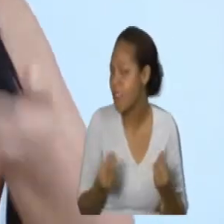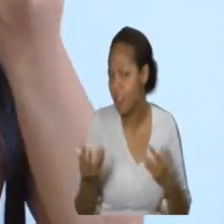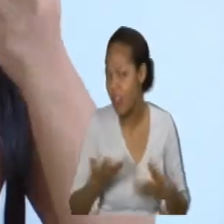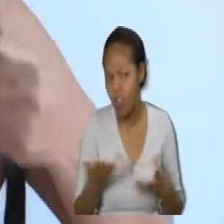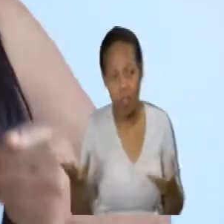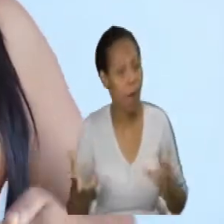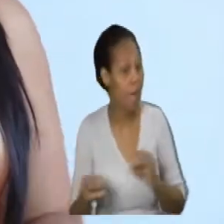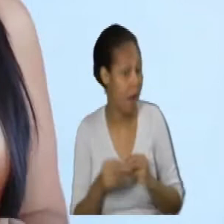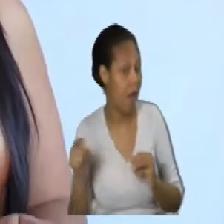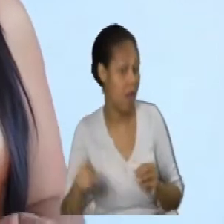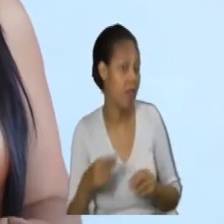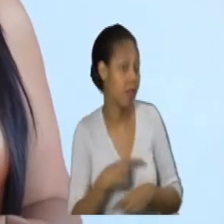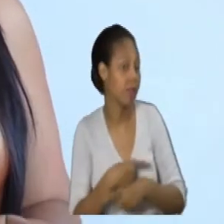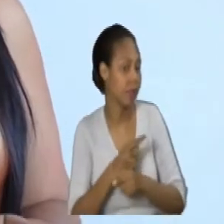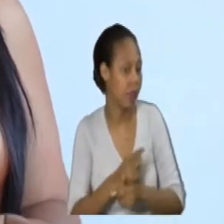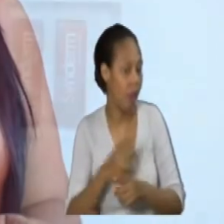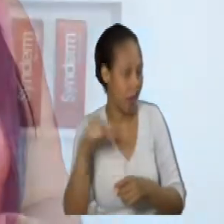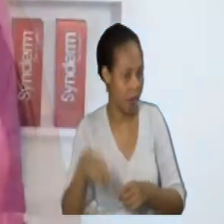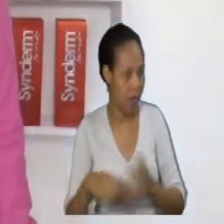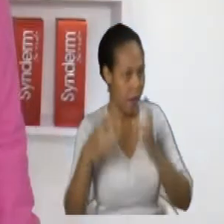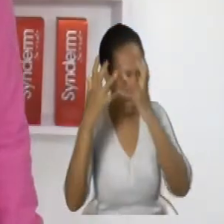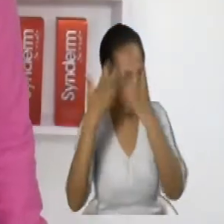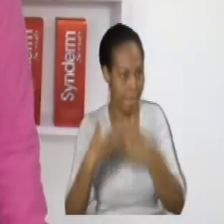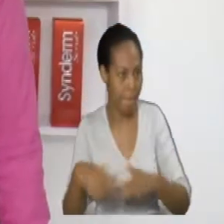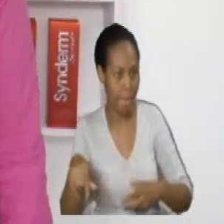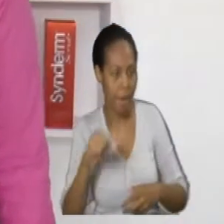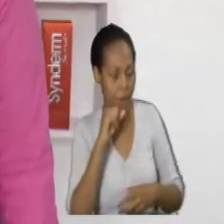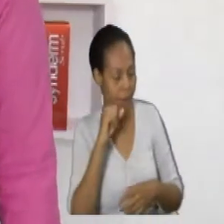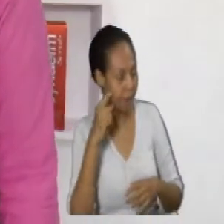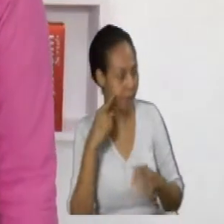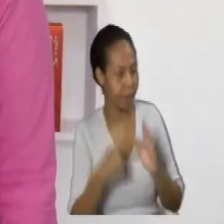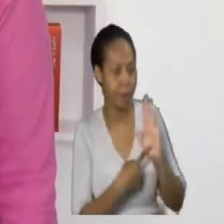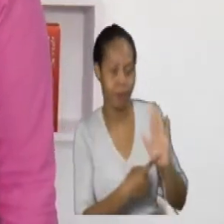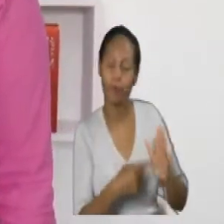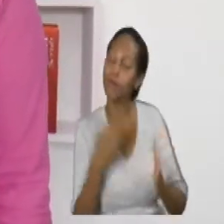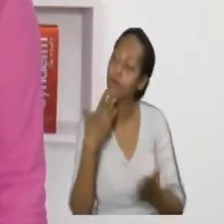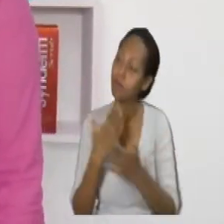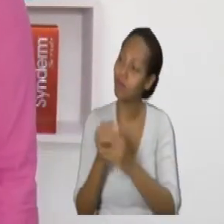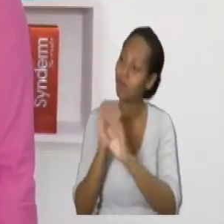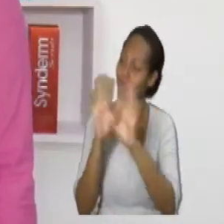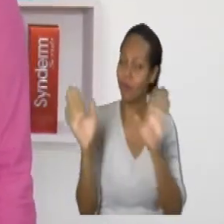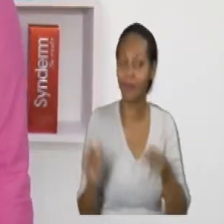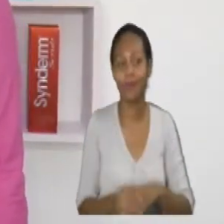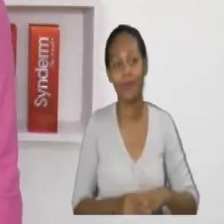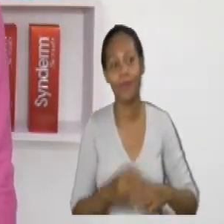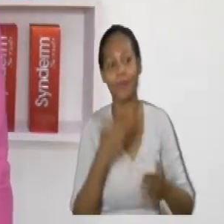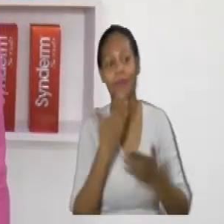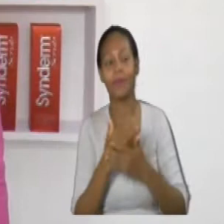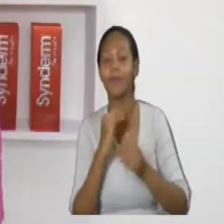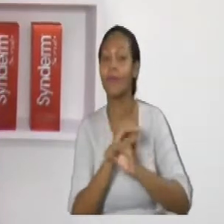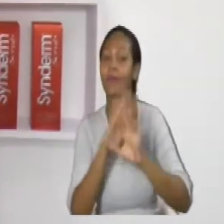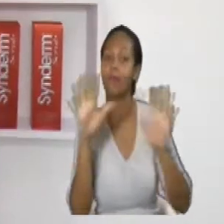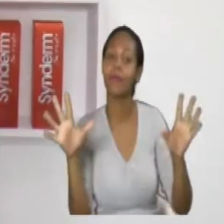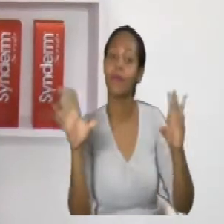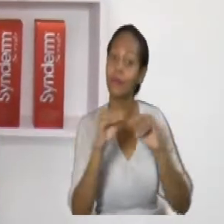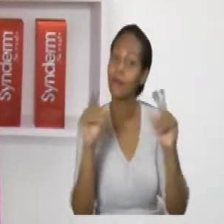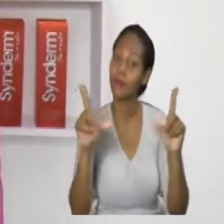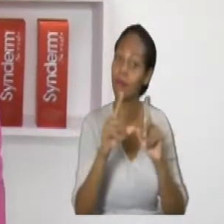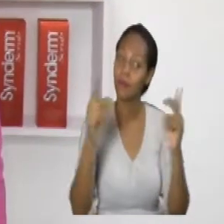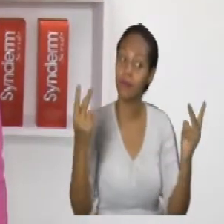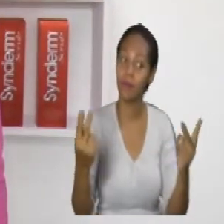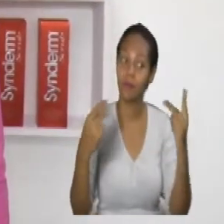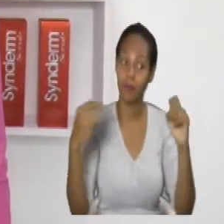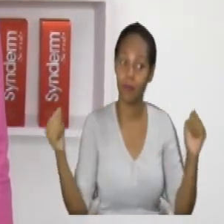Barranca Bermeja. Doña Cecilia, muy buenos días. Muy buenos días, Jennifer y televidentes en casa. Les quiero